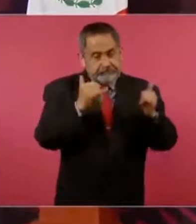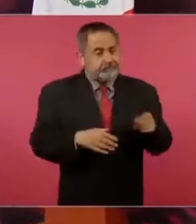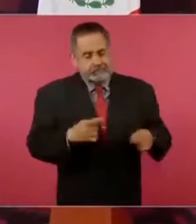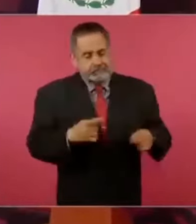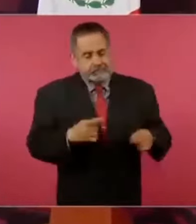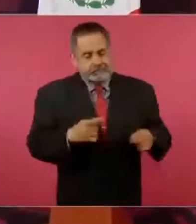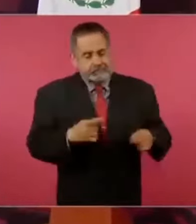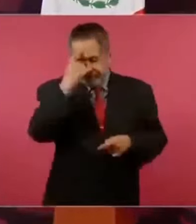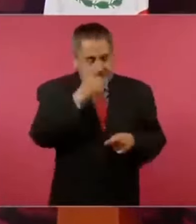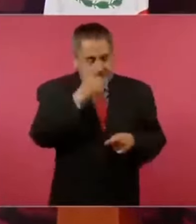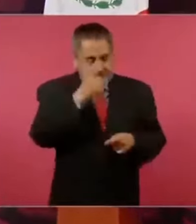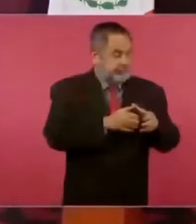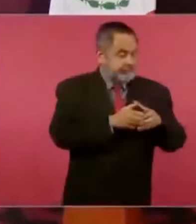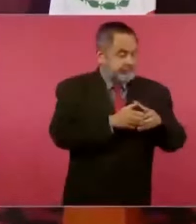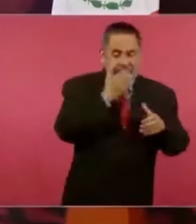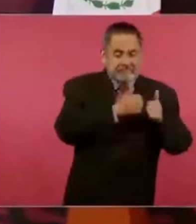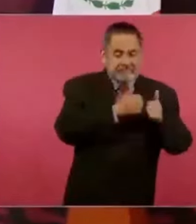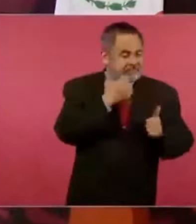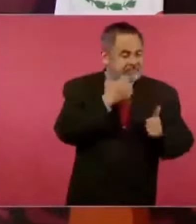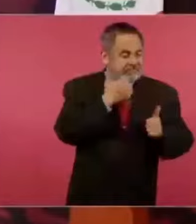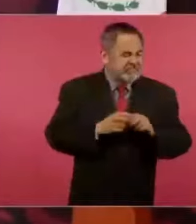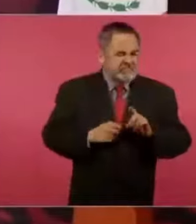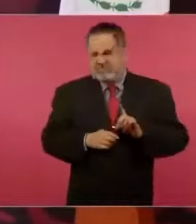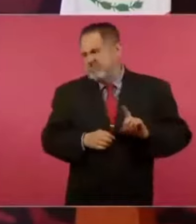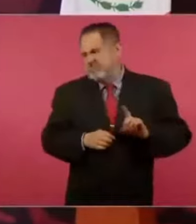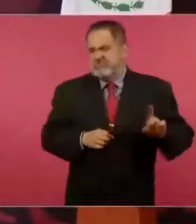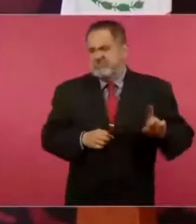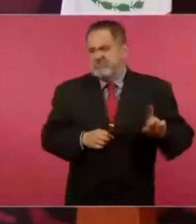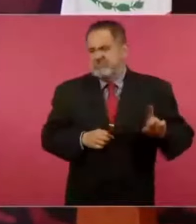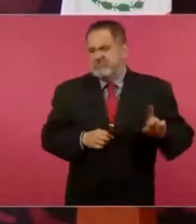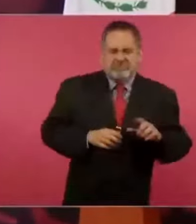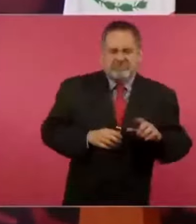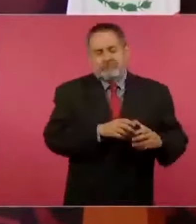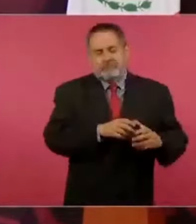conservador, el derechista,